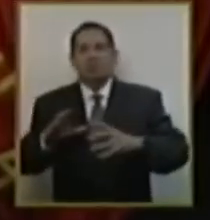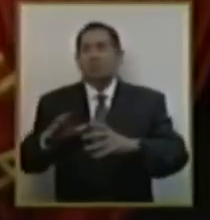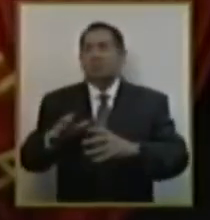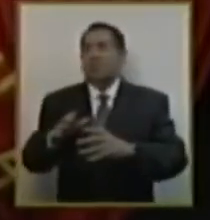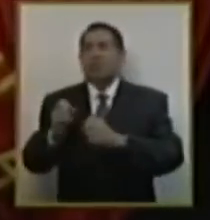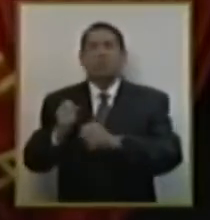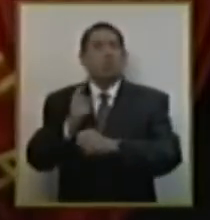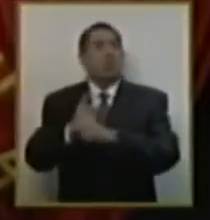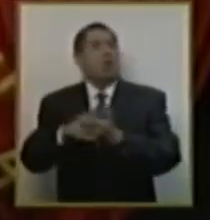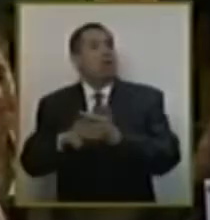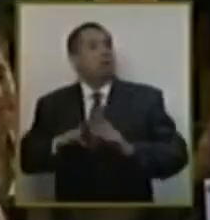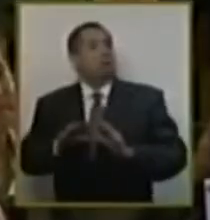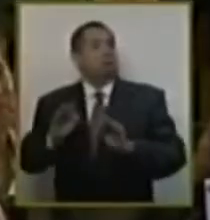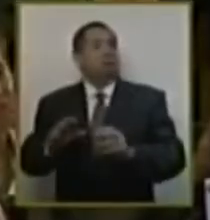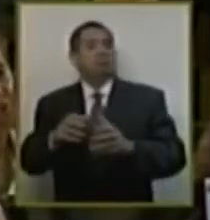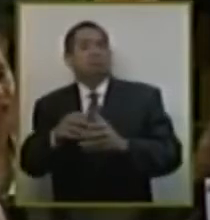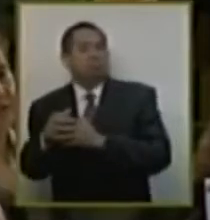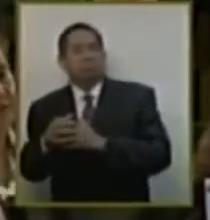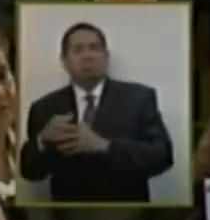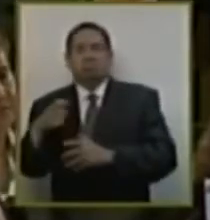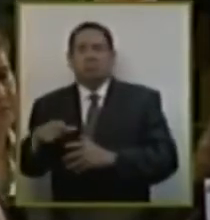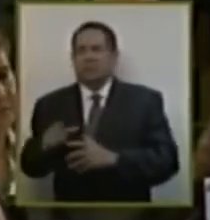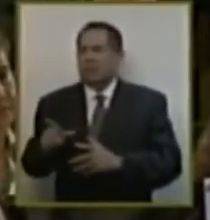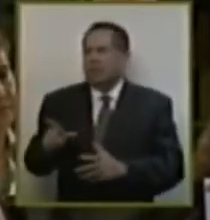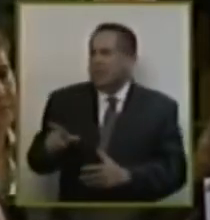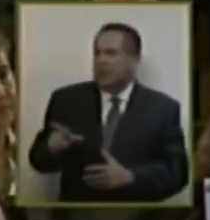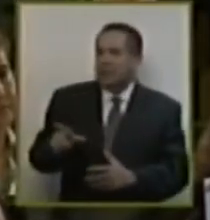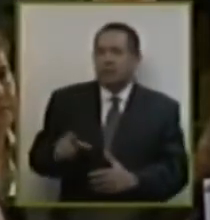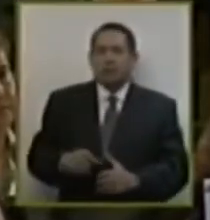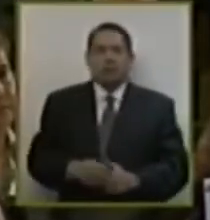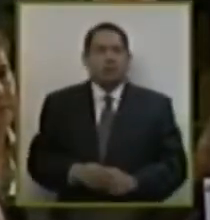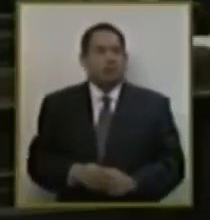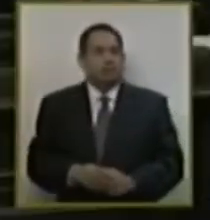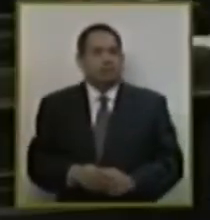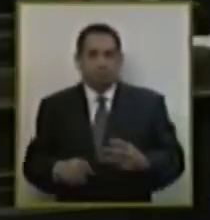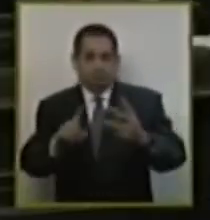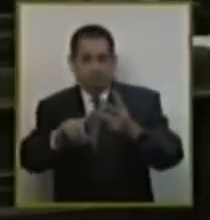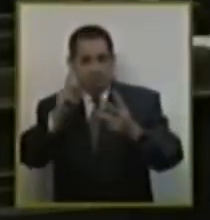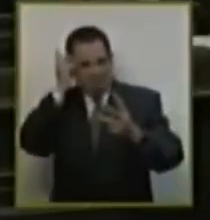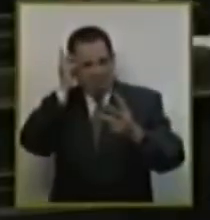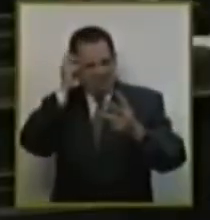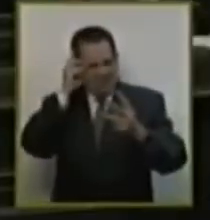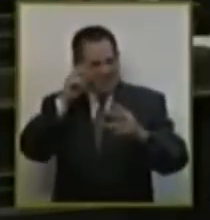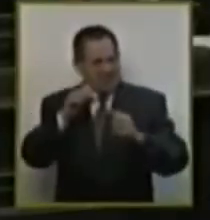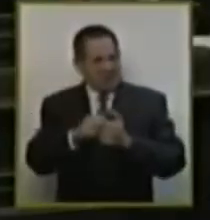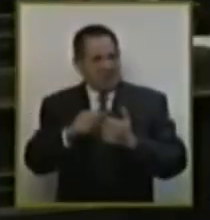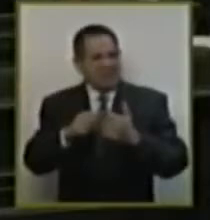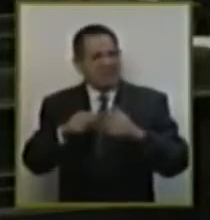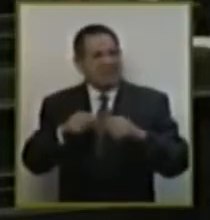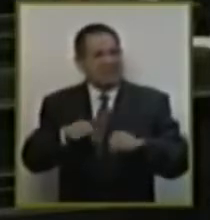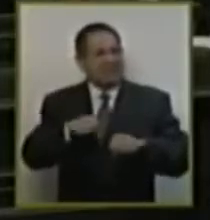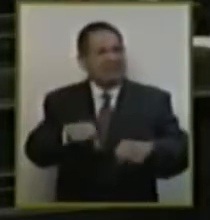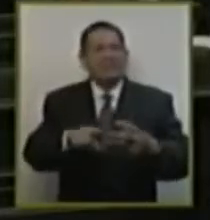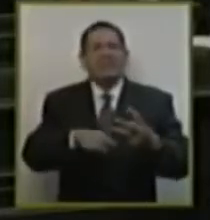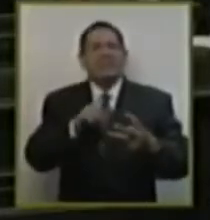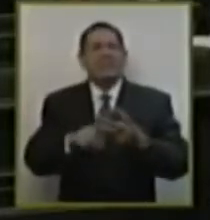y el bienestar y la riqueza. La tercera bestia de rabia y sangre es el regreso